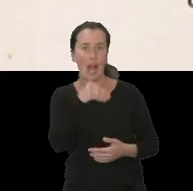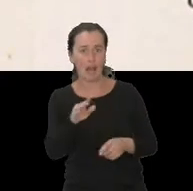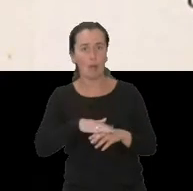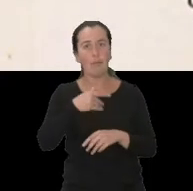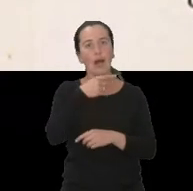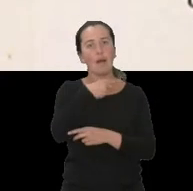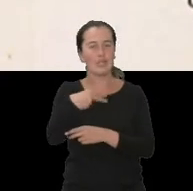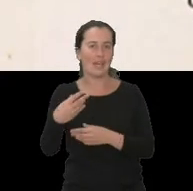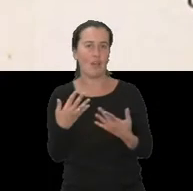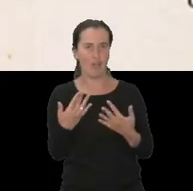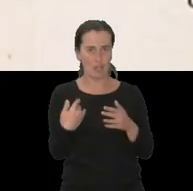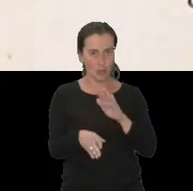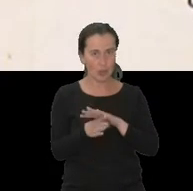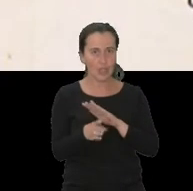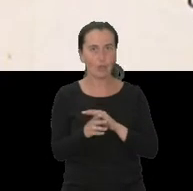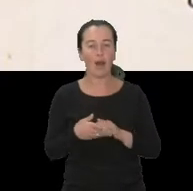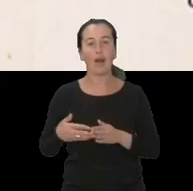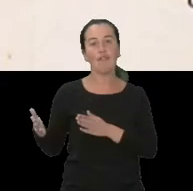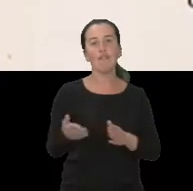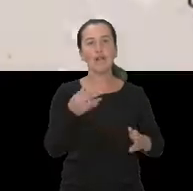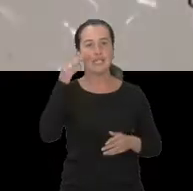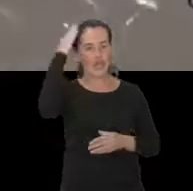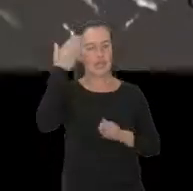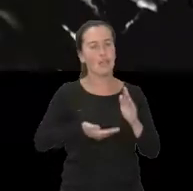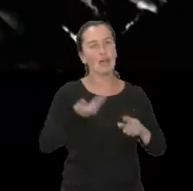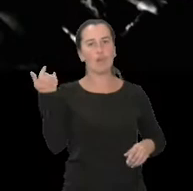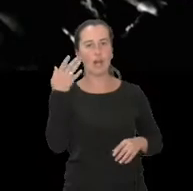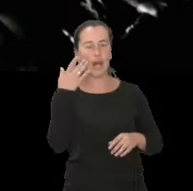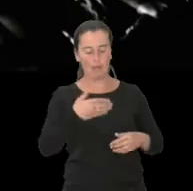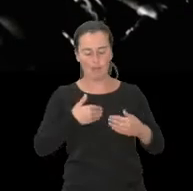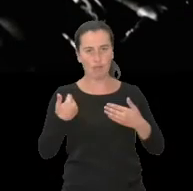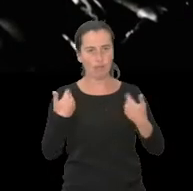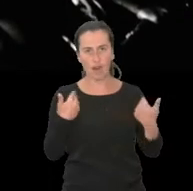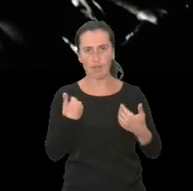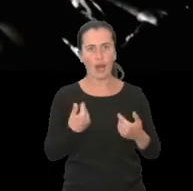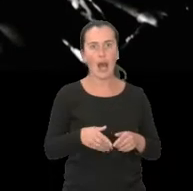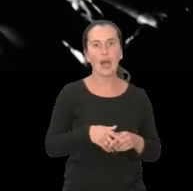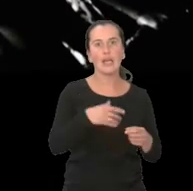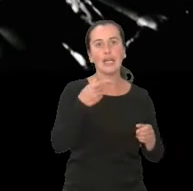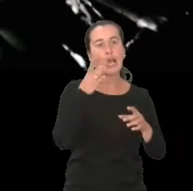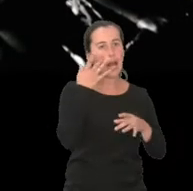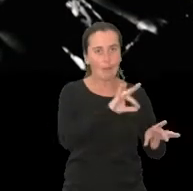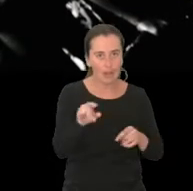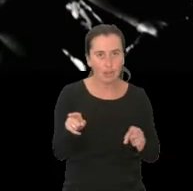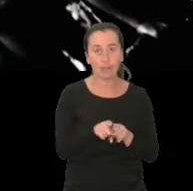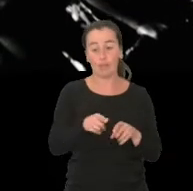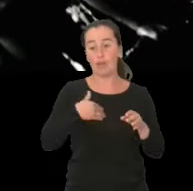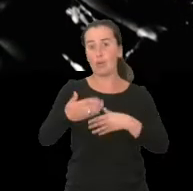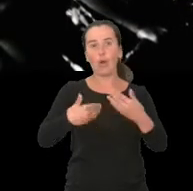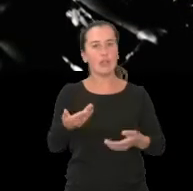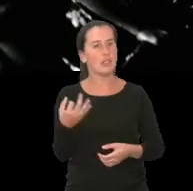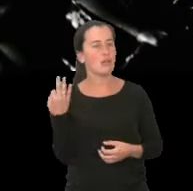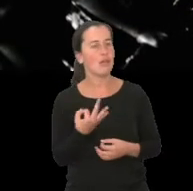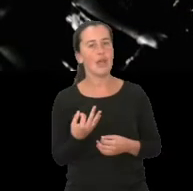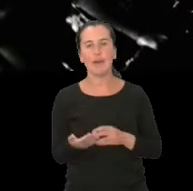fresco. Fase de descabezado, eviscerado y lavado. Este proceso, que